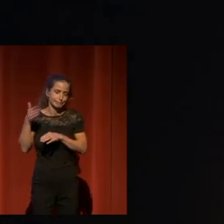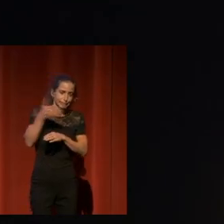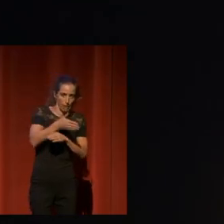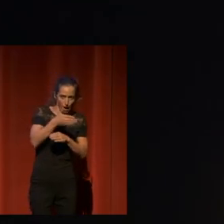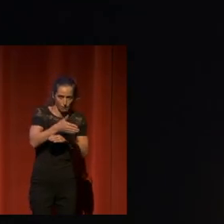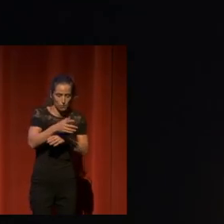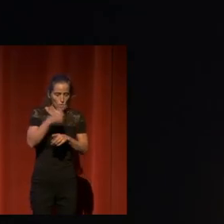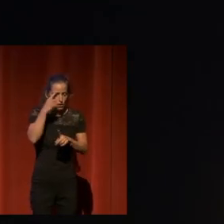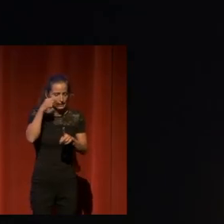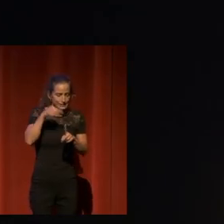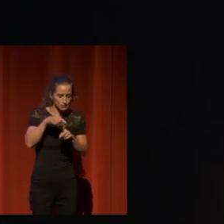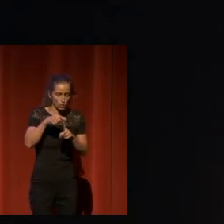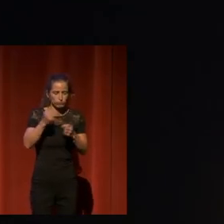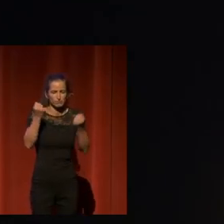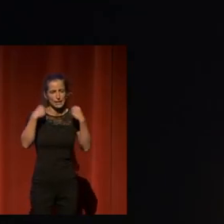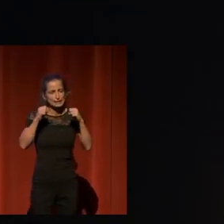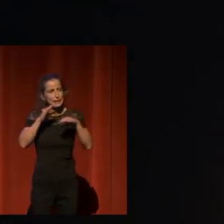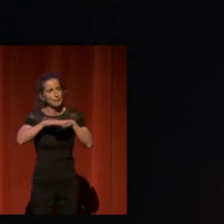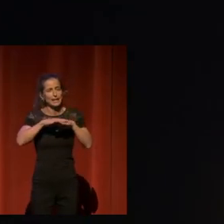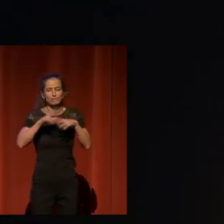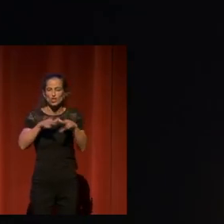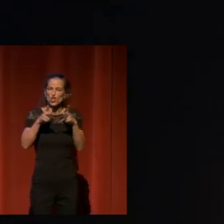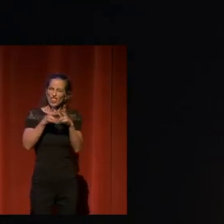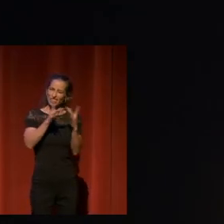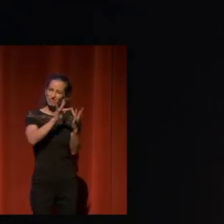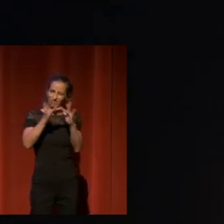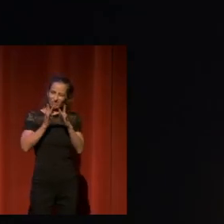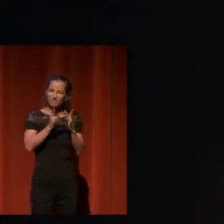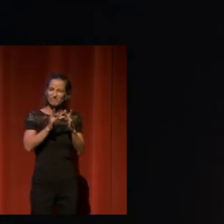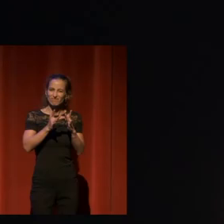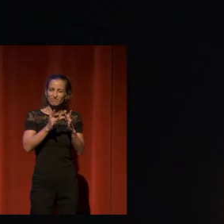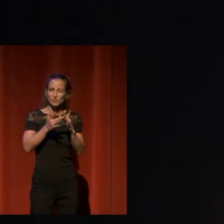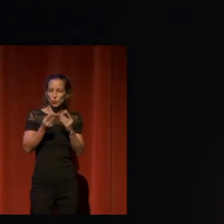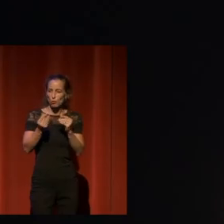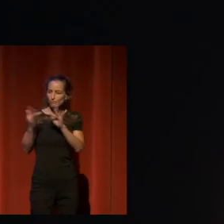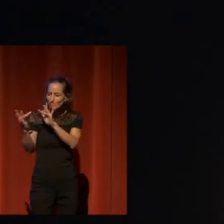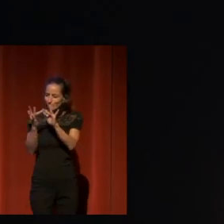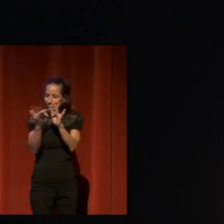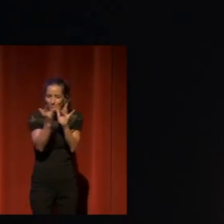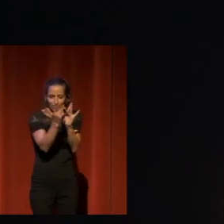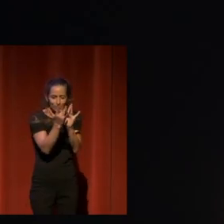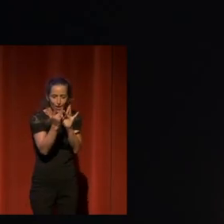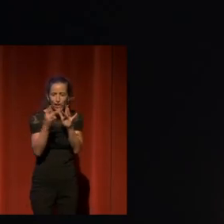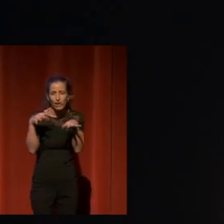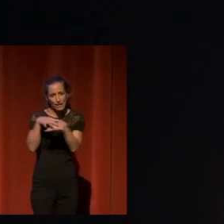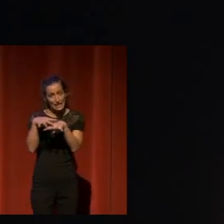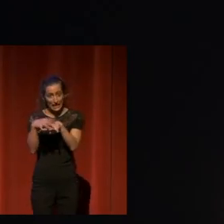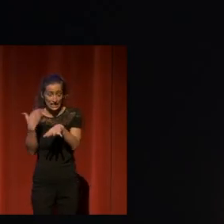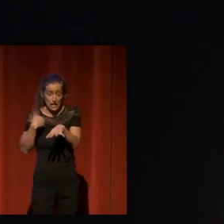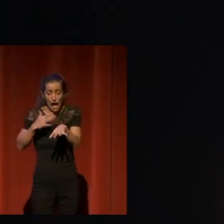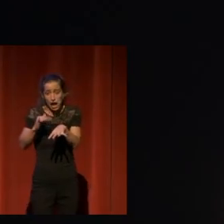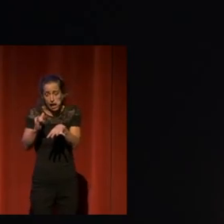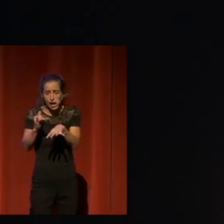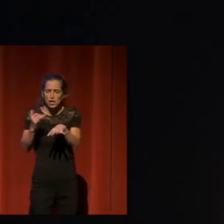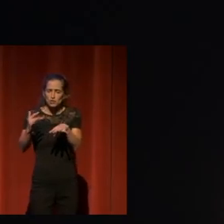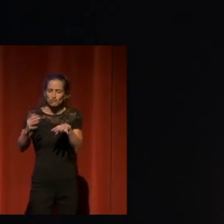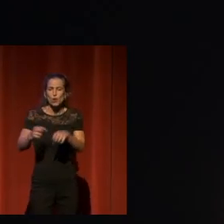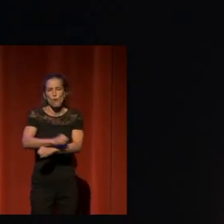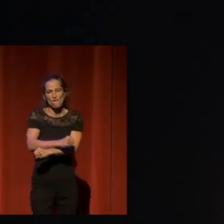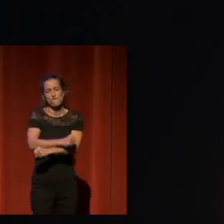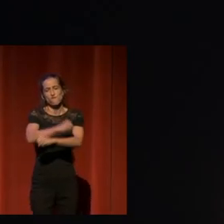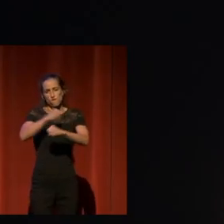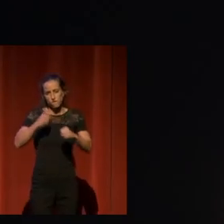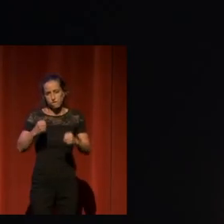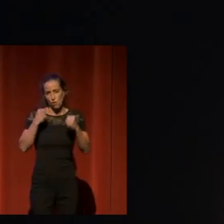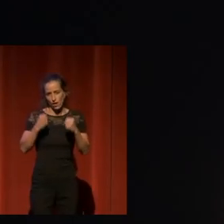prácticas de conexión social, que refuerzan los hilos o las redes que ya tienen y que